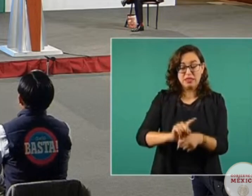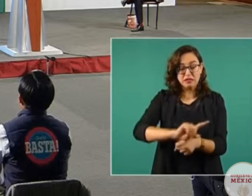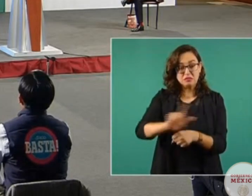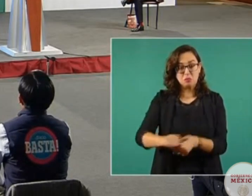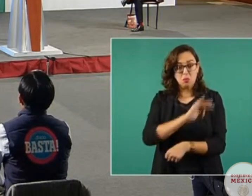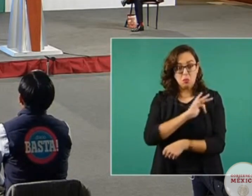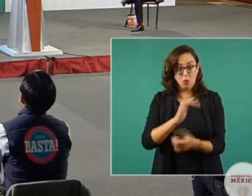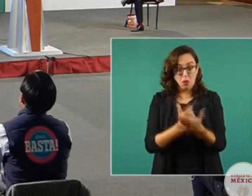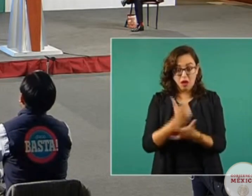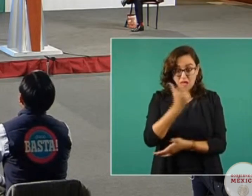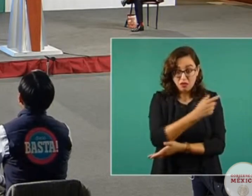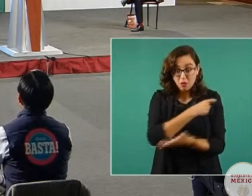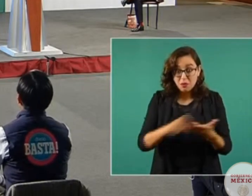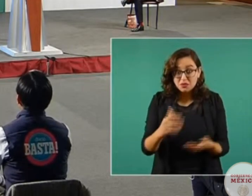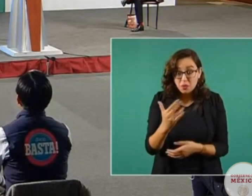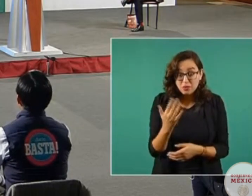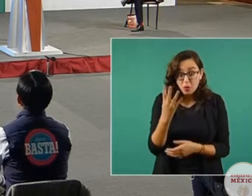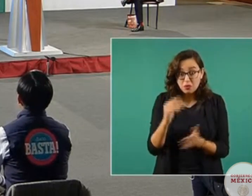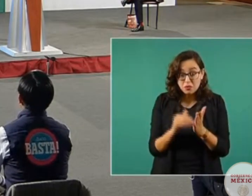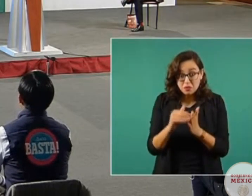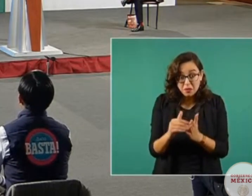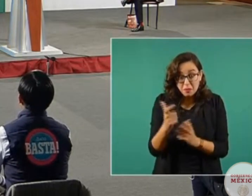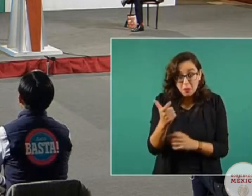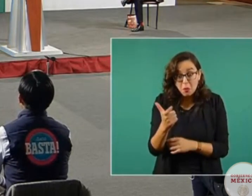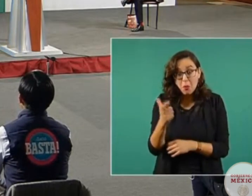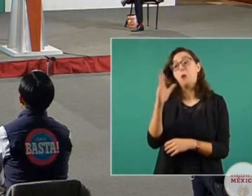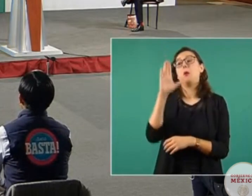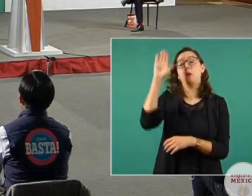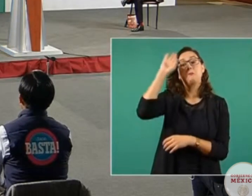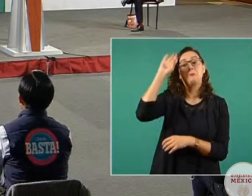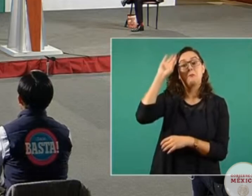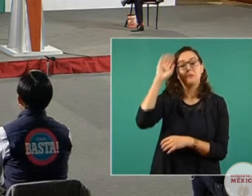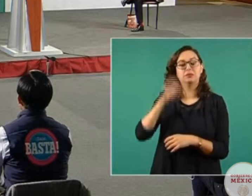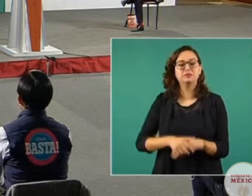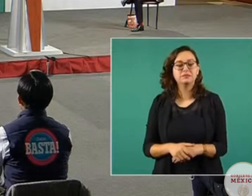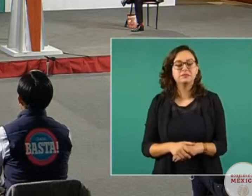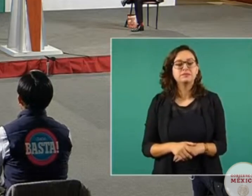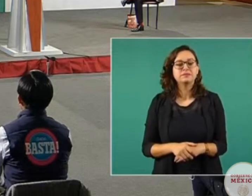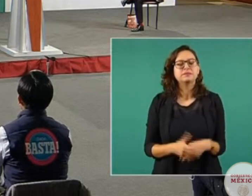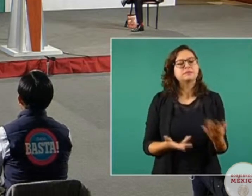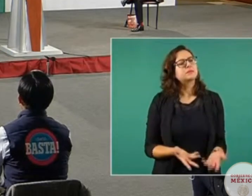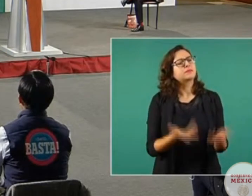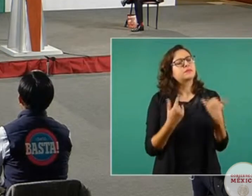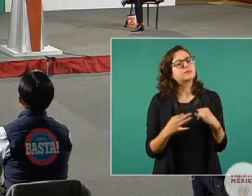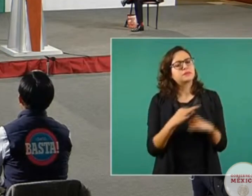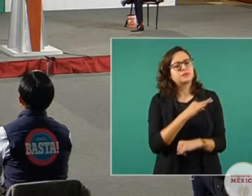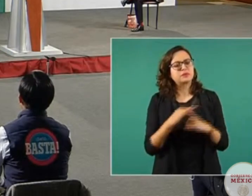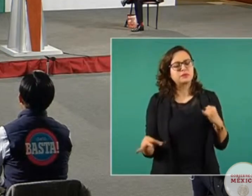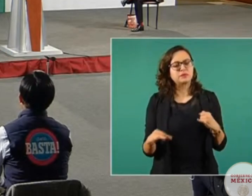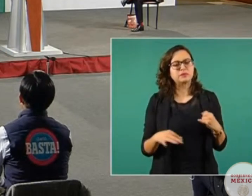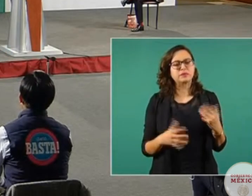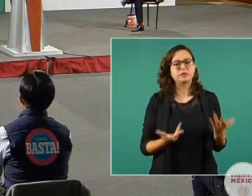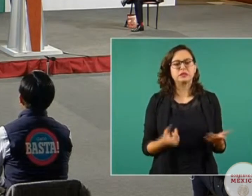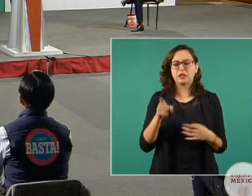industrial en 54 millones de pesos. Vaya, vaya. Continuamos. Ahora, finalmente, se ha cuestionado que de dónde obtuvo el dinero